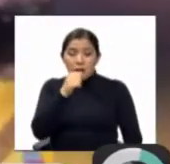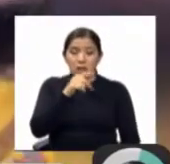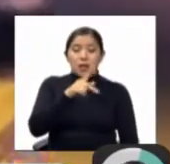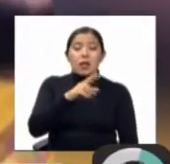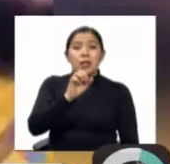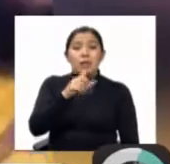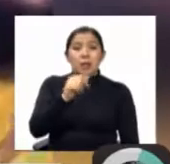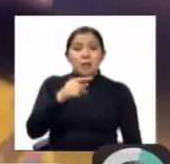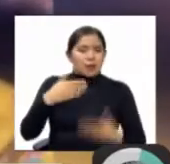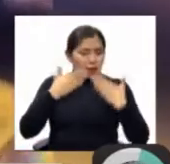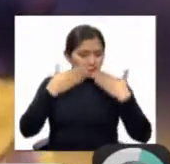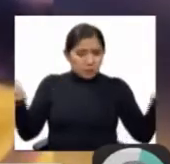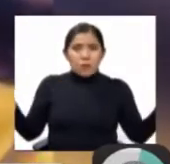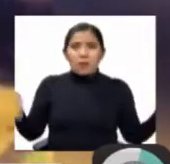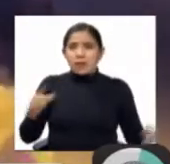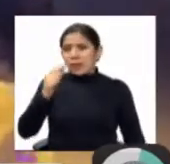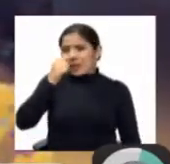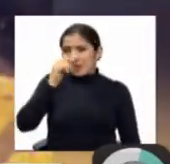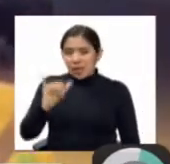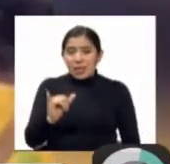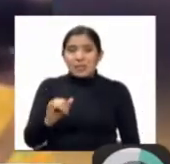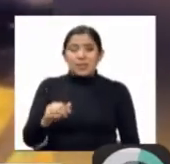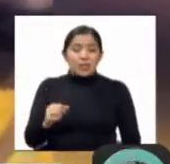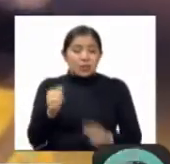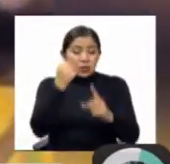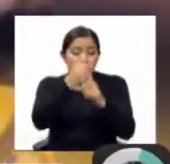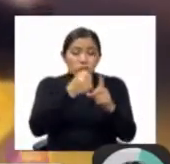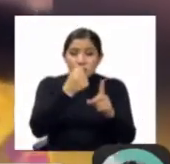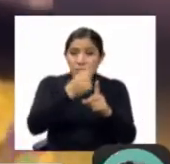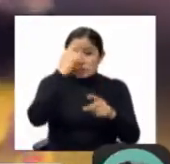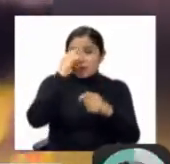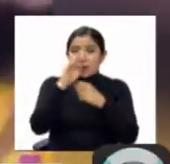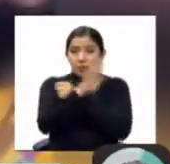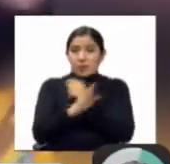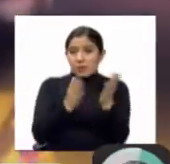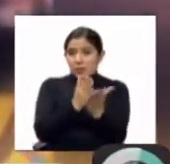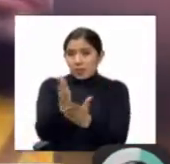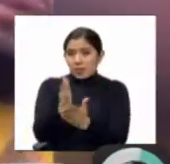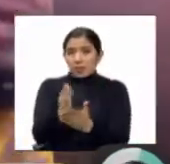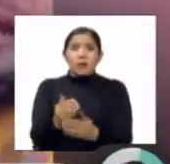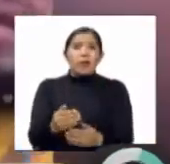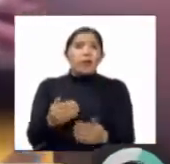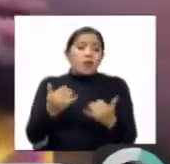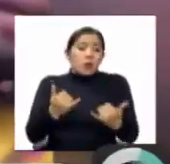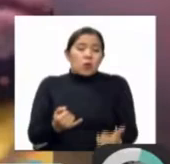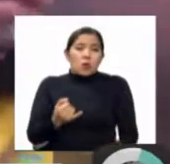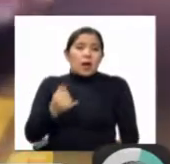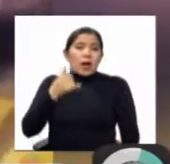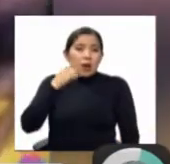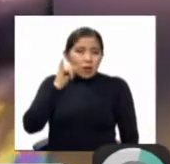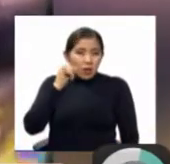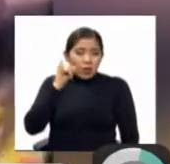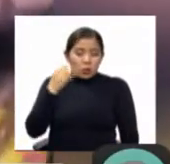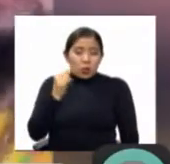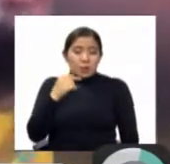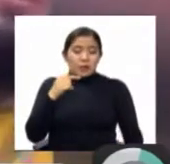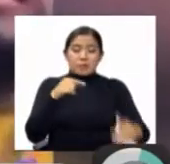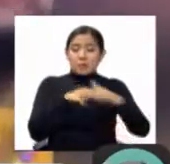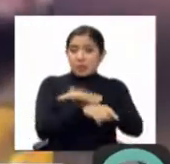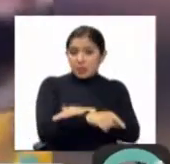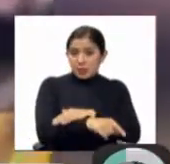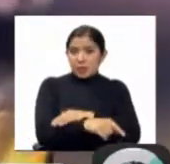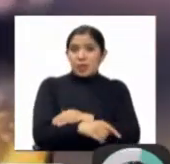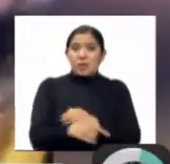abiertamente homosexual y activista por los derechos LGBTI, fue asesinado durante la jornada de este jueves en San Juan, Puerto Rico, luego de